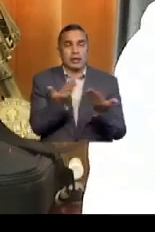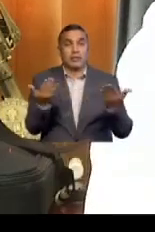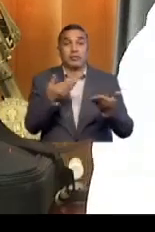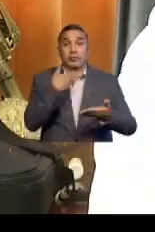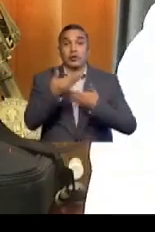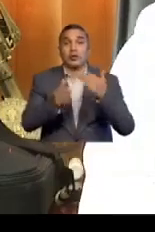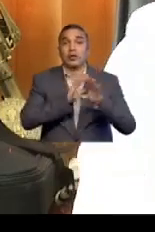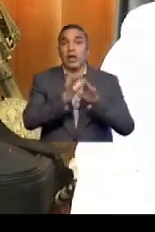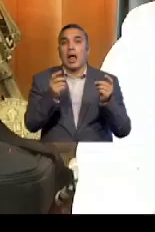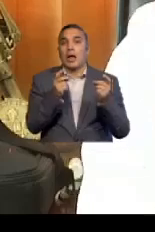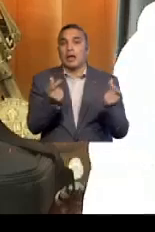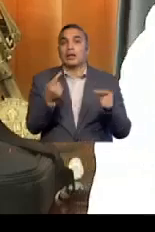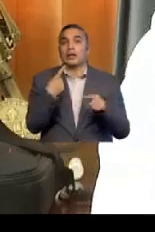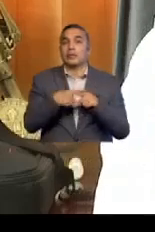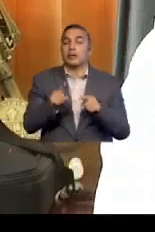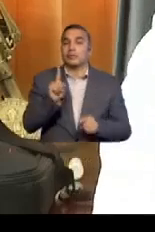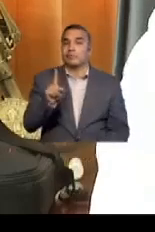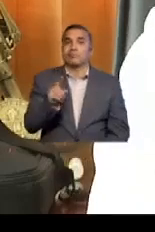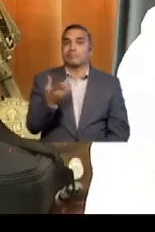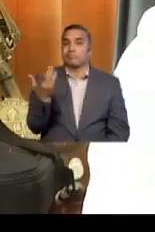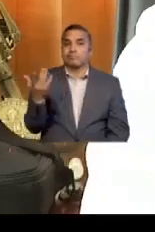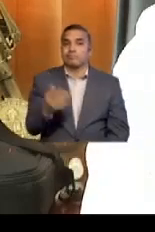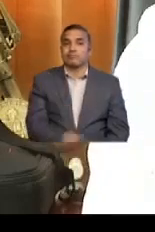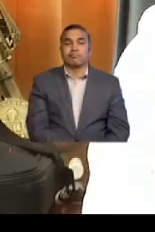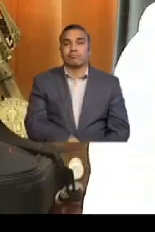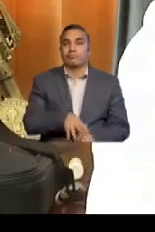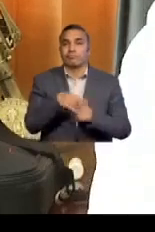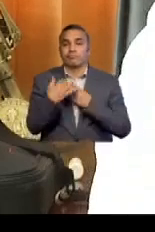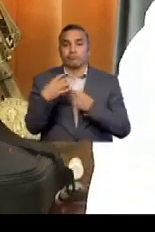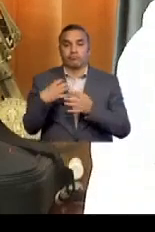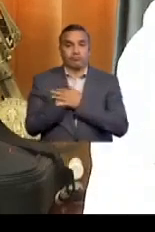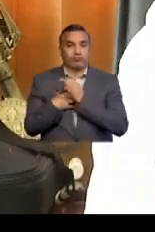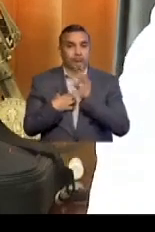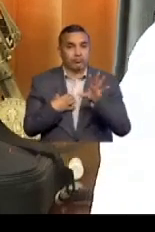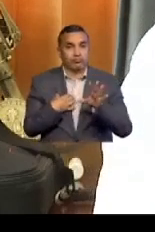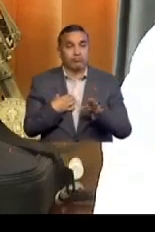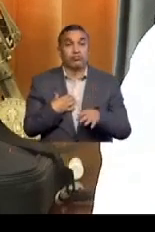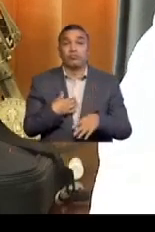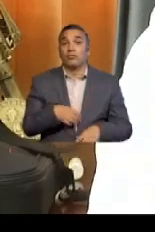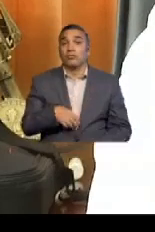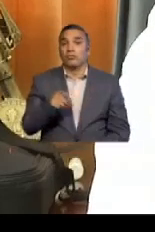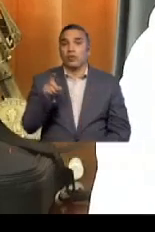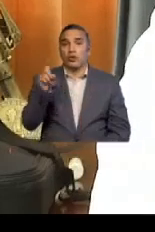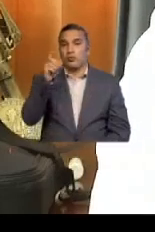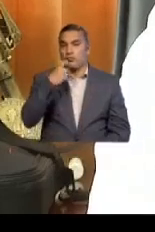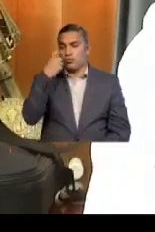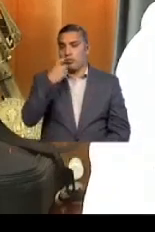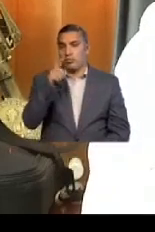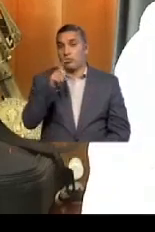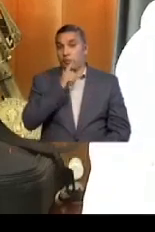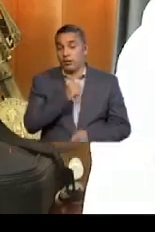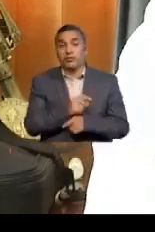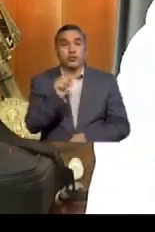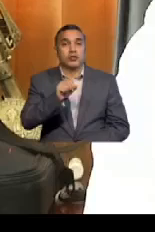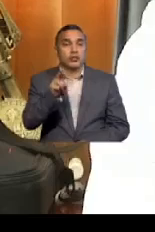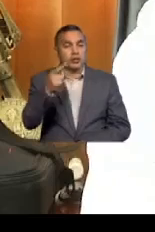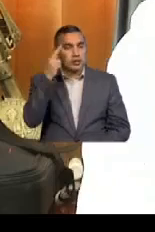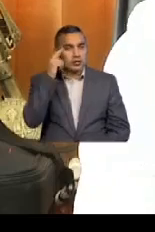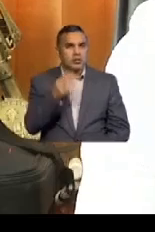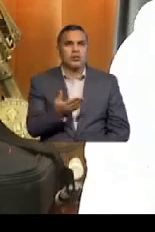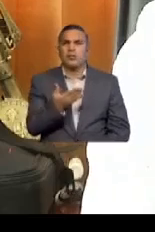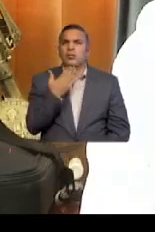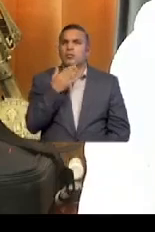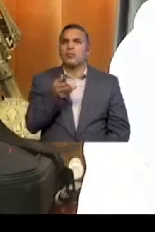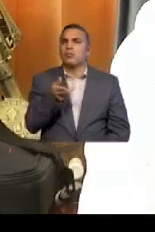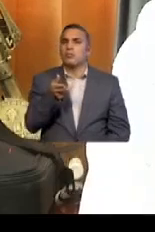ya debió haber estado terminado, pero debido a la situación de la pandemia... ¿Armas no letales? Armas no letales, exactamente. ¿Cuáles, por ejemplo? Son armas